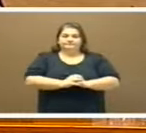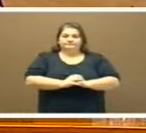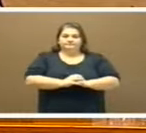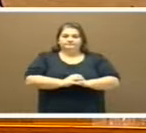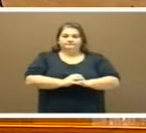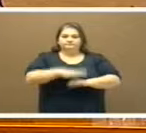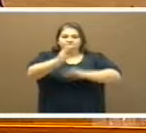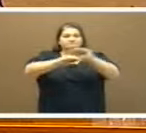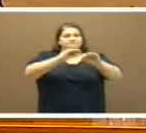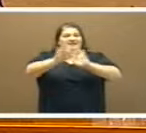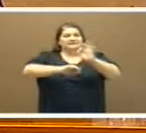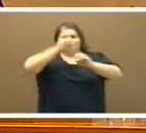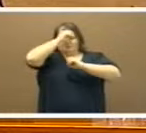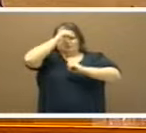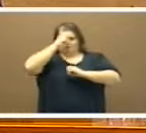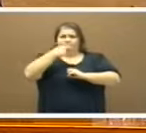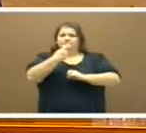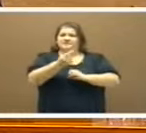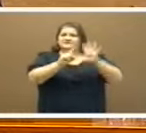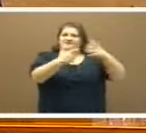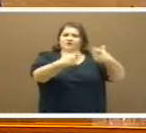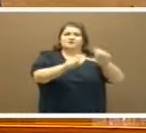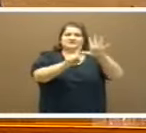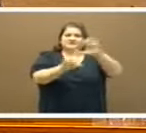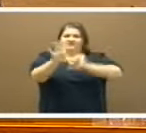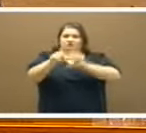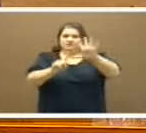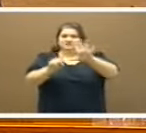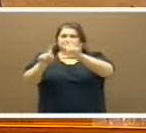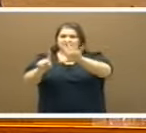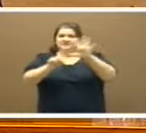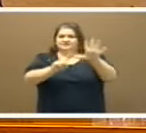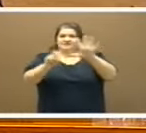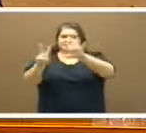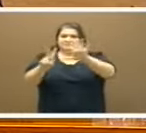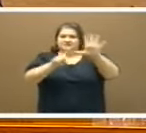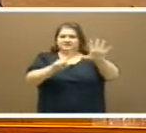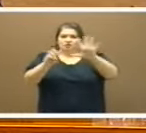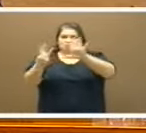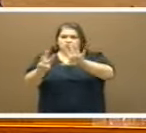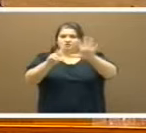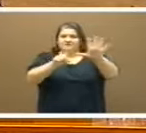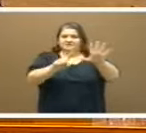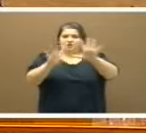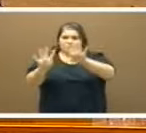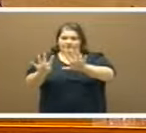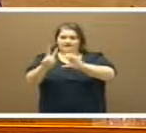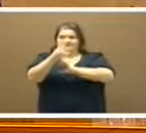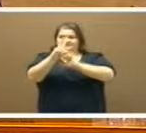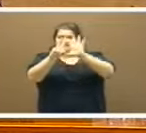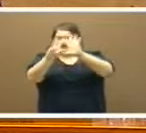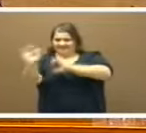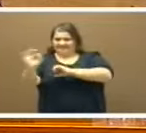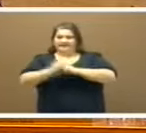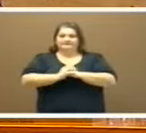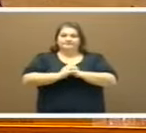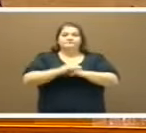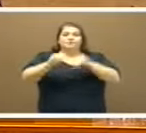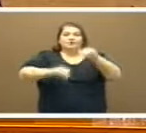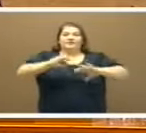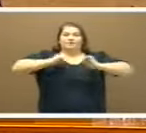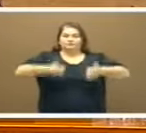Someto a la consideración de la Cámara las secciones 65, 66, 67, 68, 69 y 70.